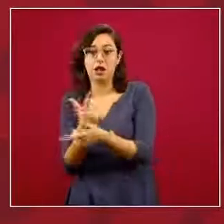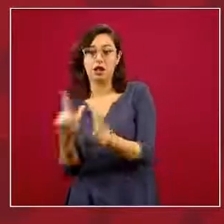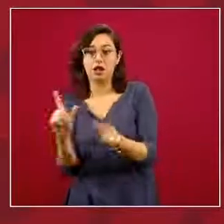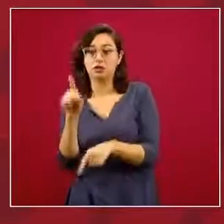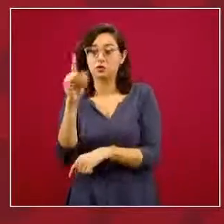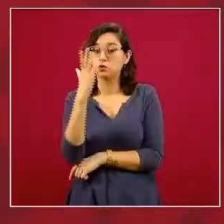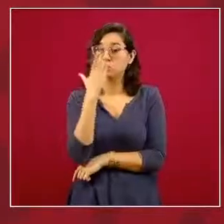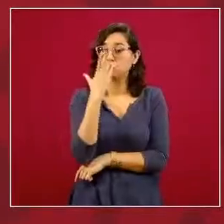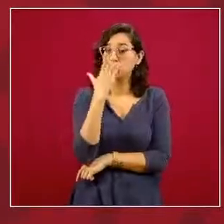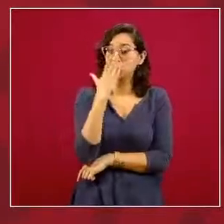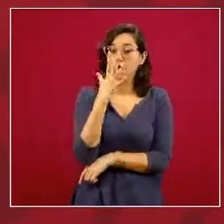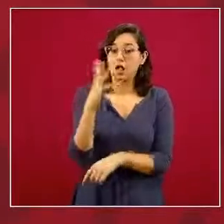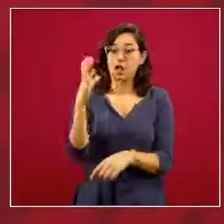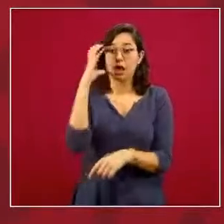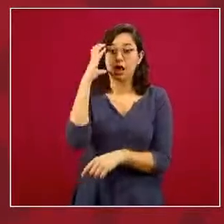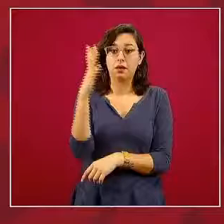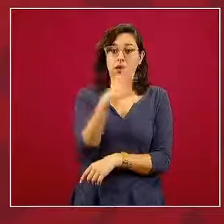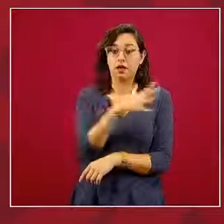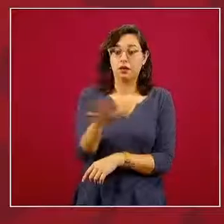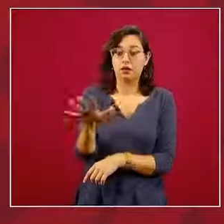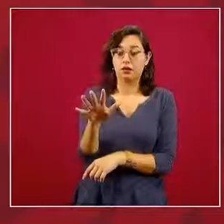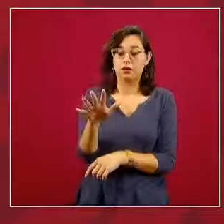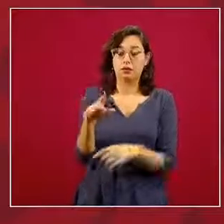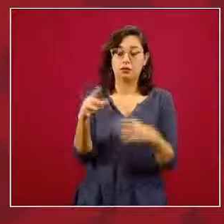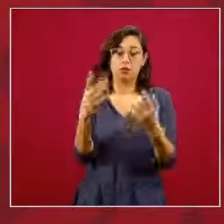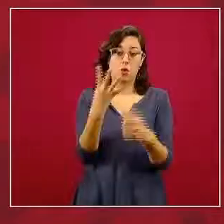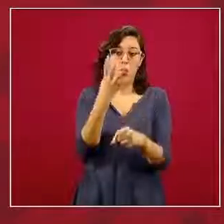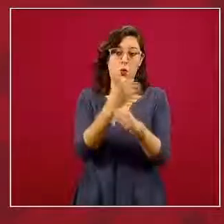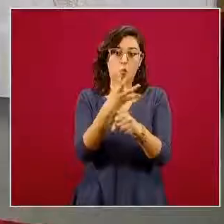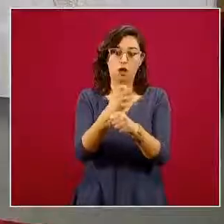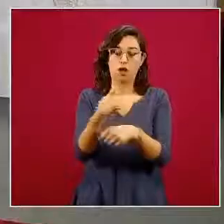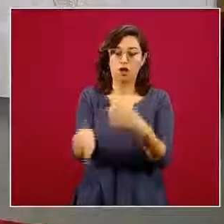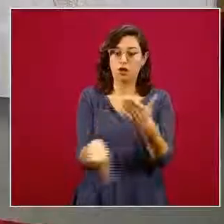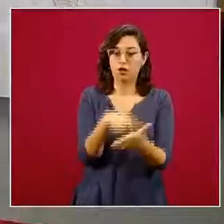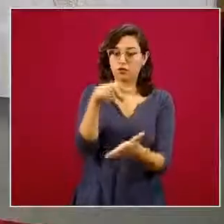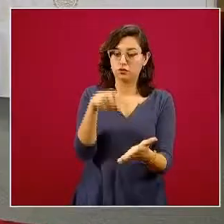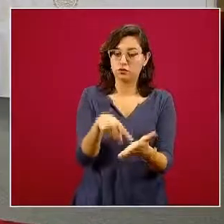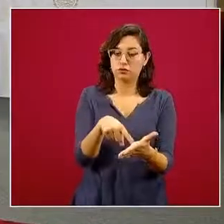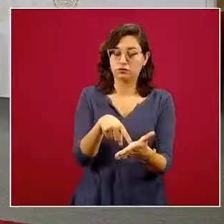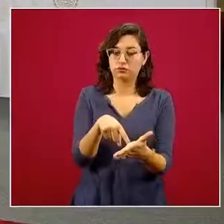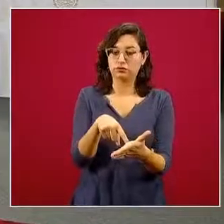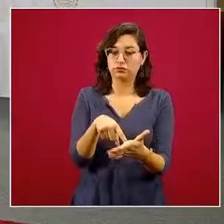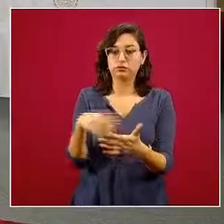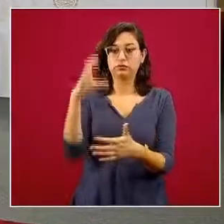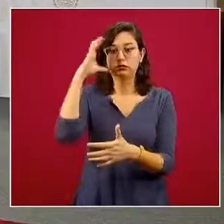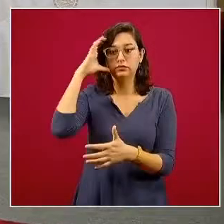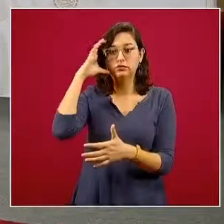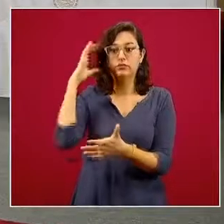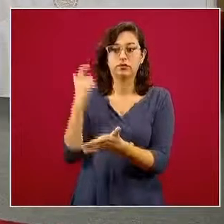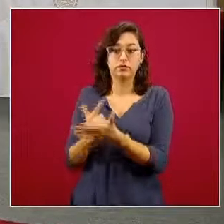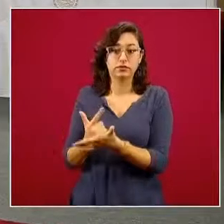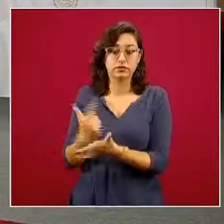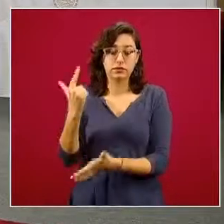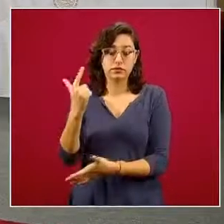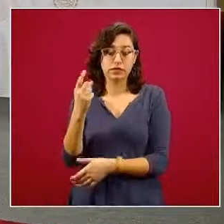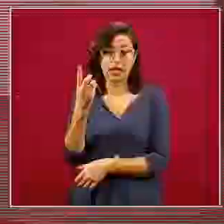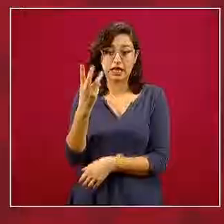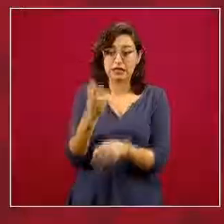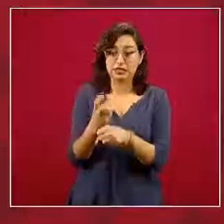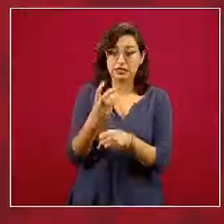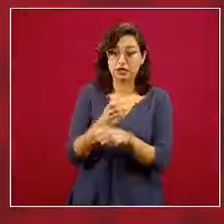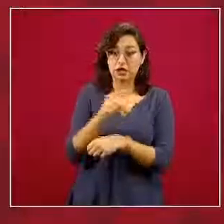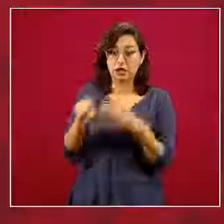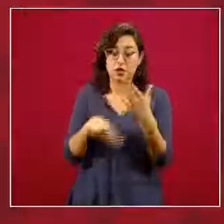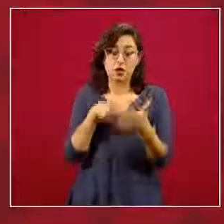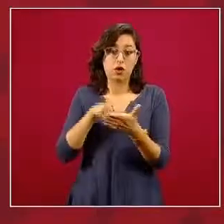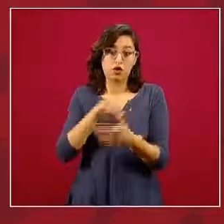en el caso de camas generales está en el 4º lugar y en el caso de camas críticas está en el 3º, es decir, es